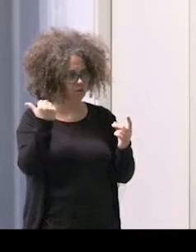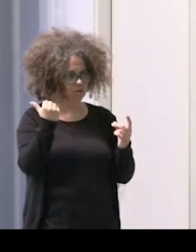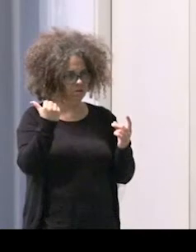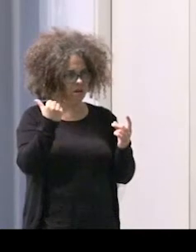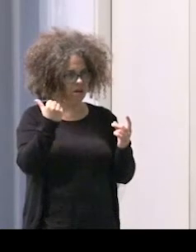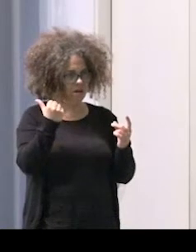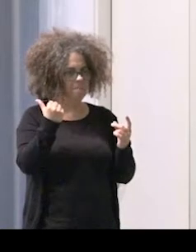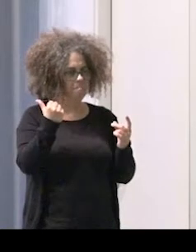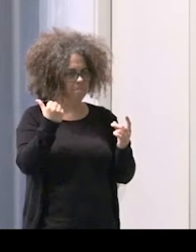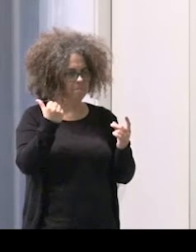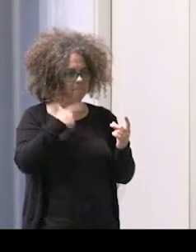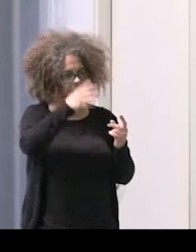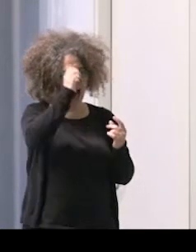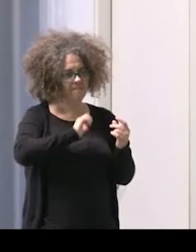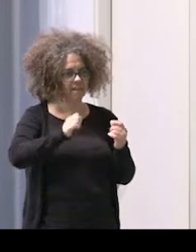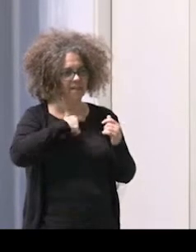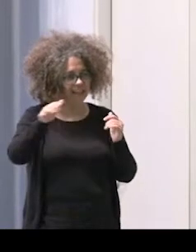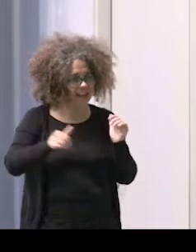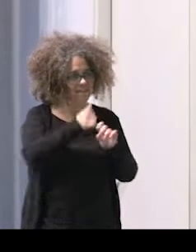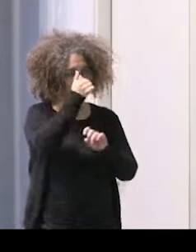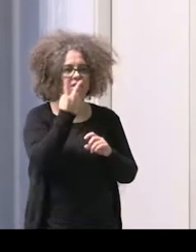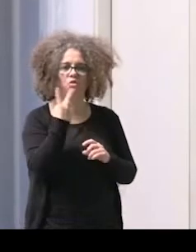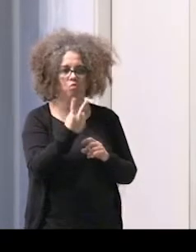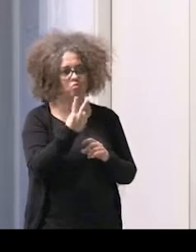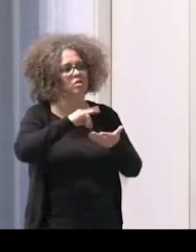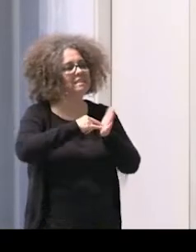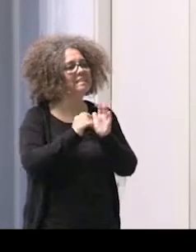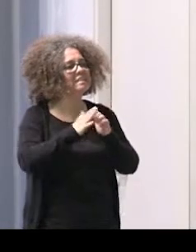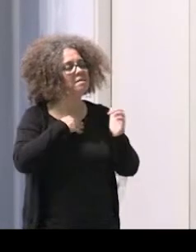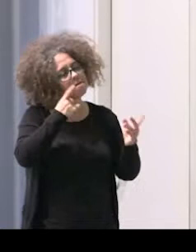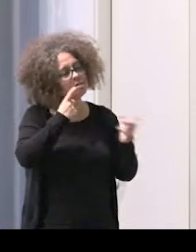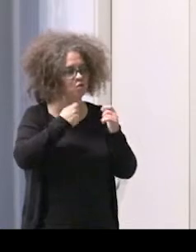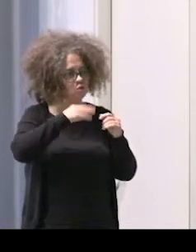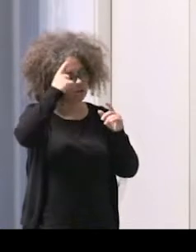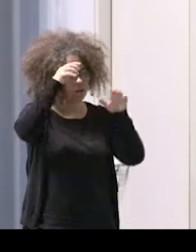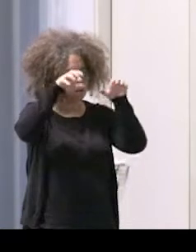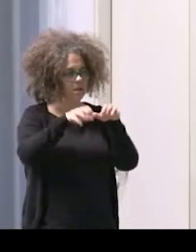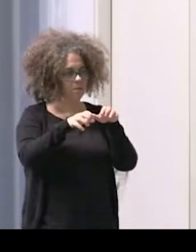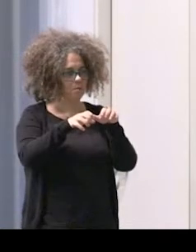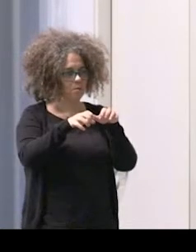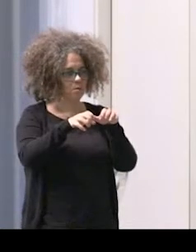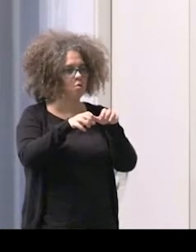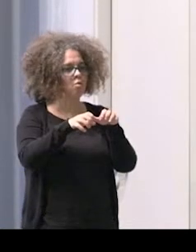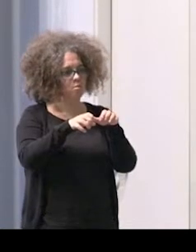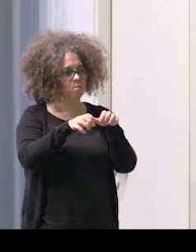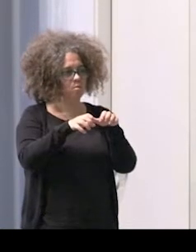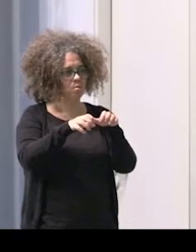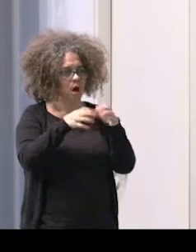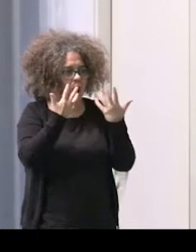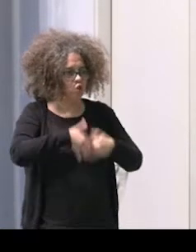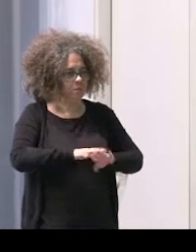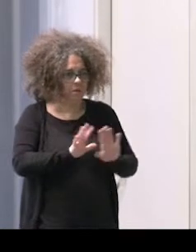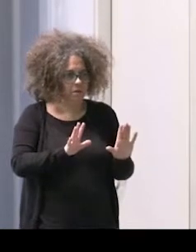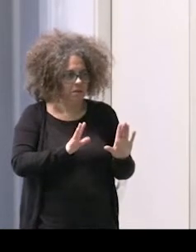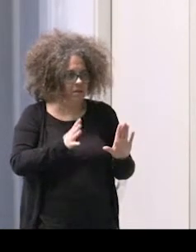desde el cerebro hasta el oído. Es decir, este sistema de control del cerebro hacia el oído se activa de manera involuntaria, de